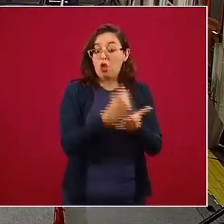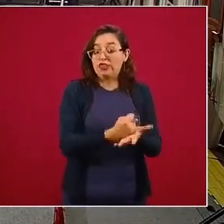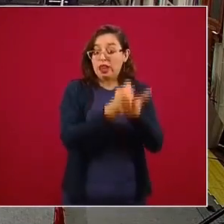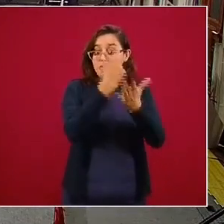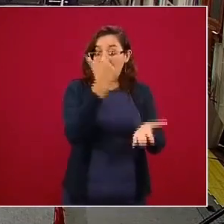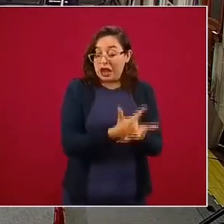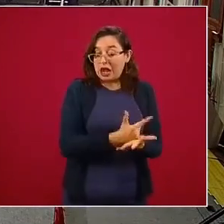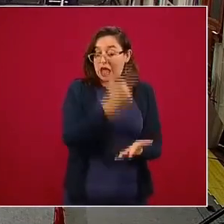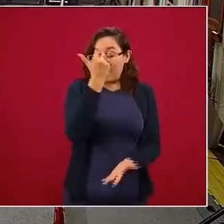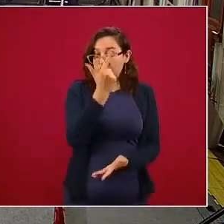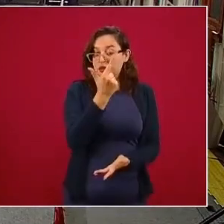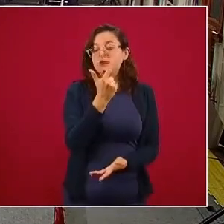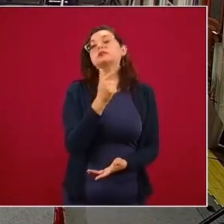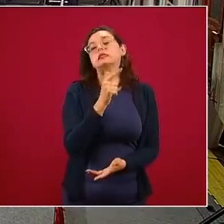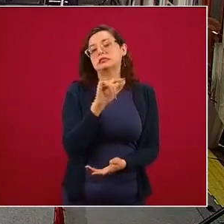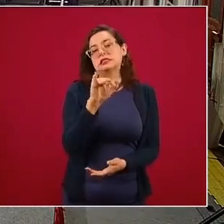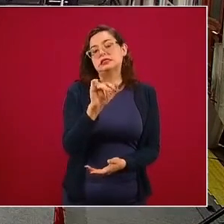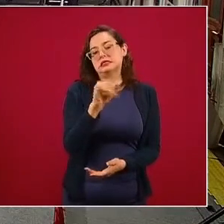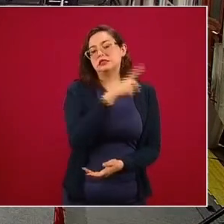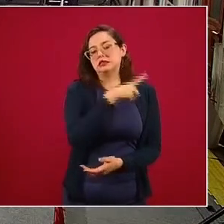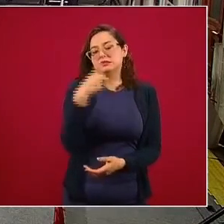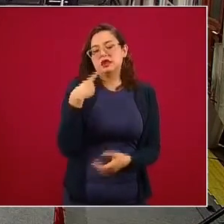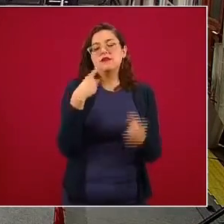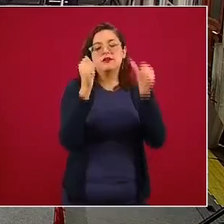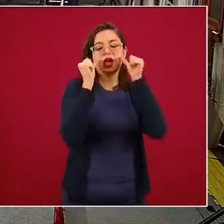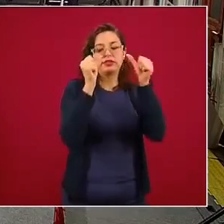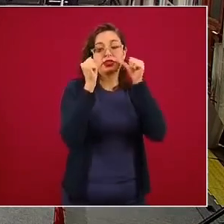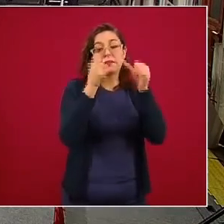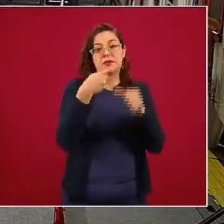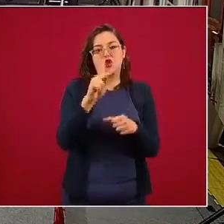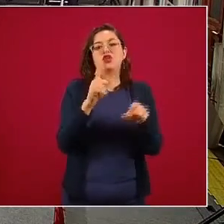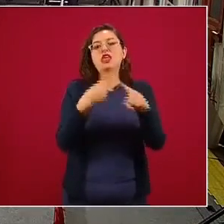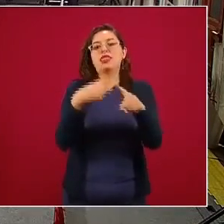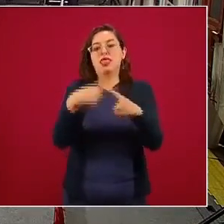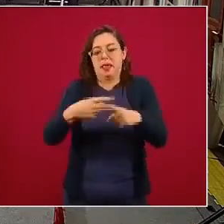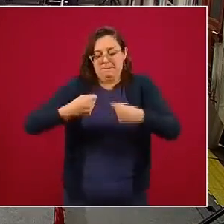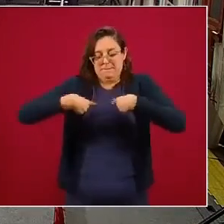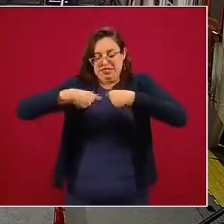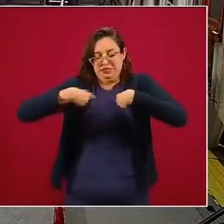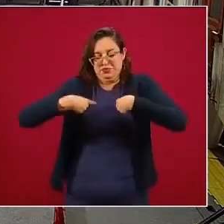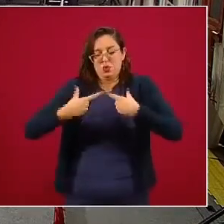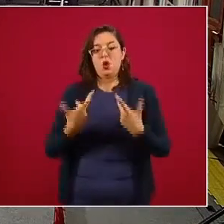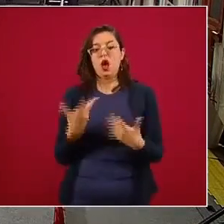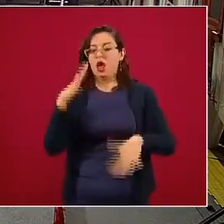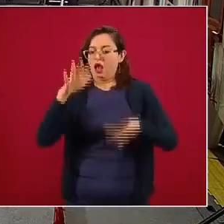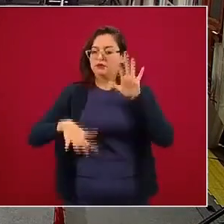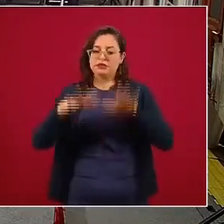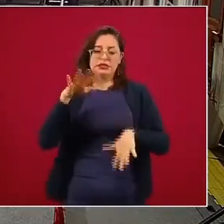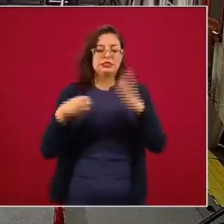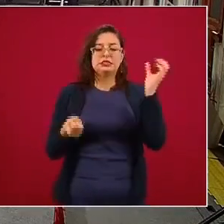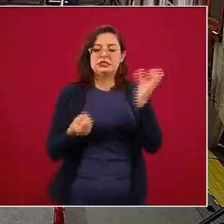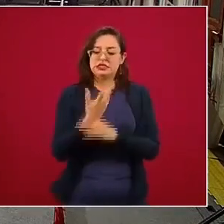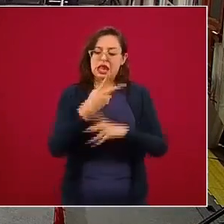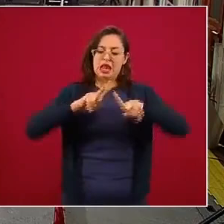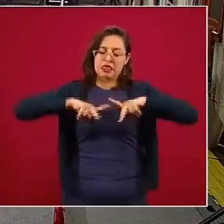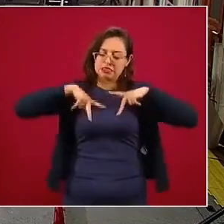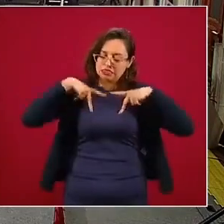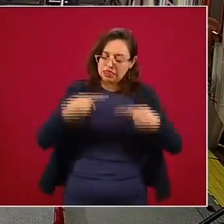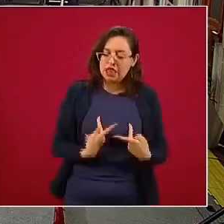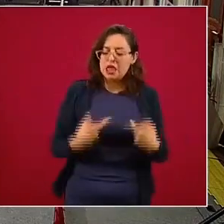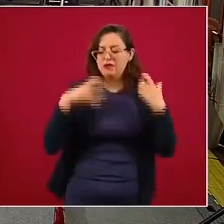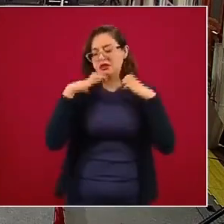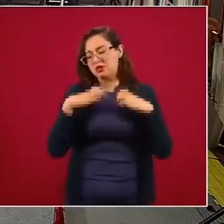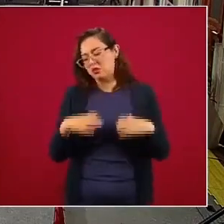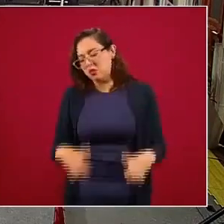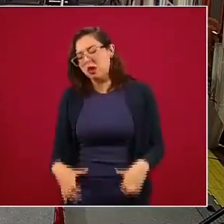seguimiento médico de ellas mismas, de las personas. Salen a veces muy debilitadas, con importantes afecciones. El